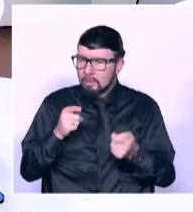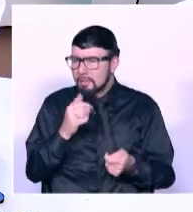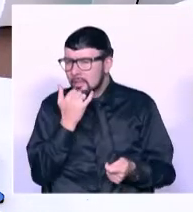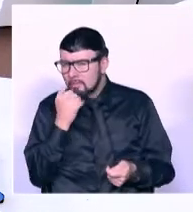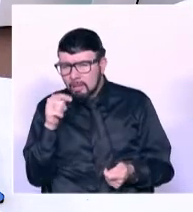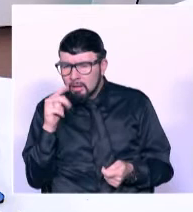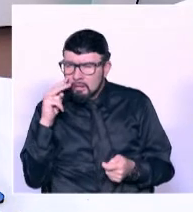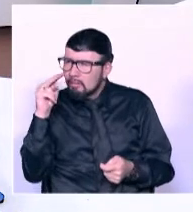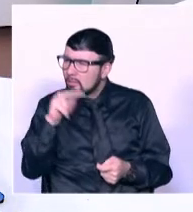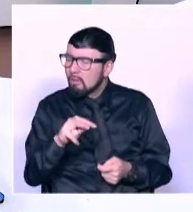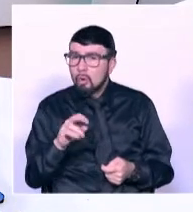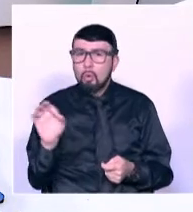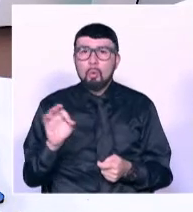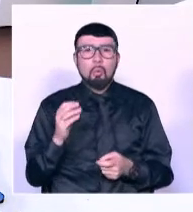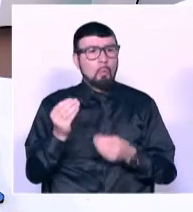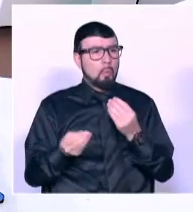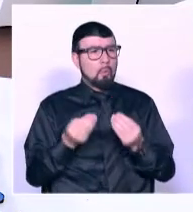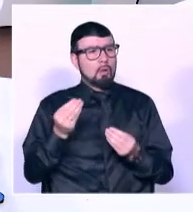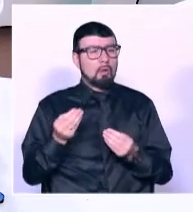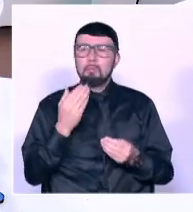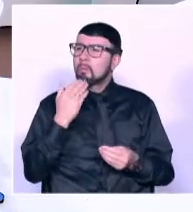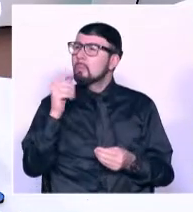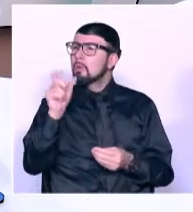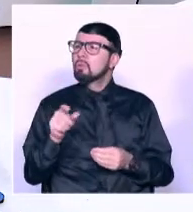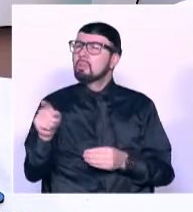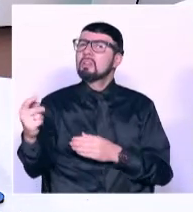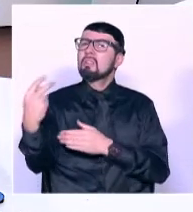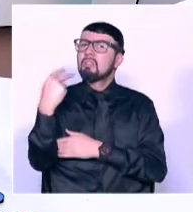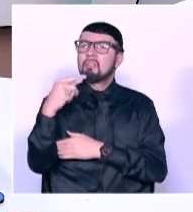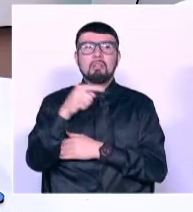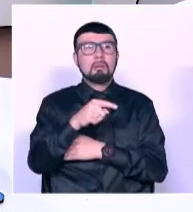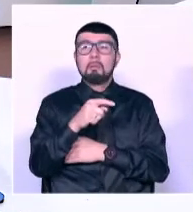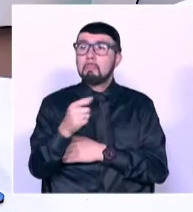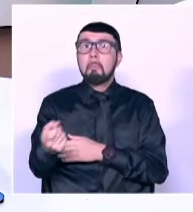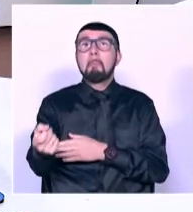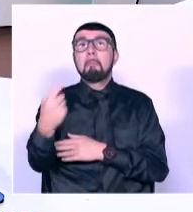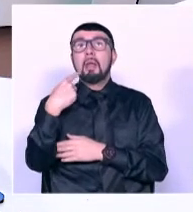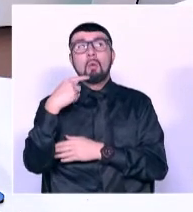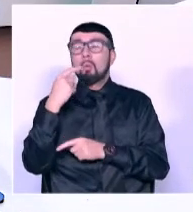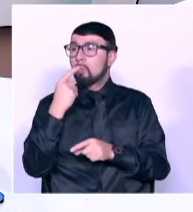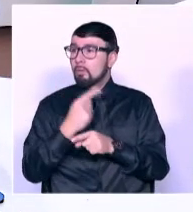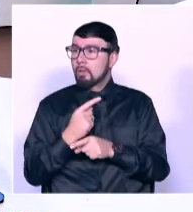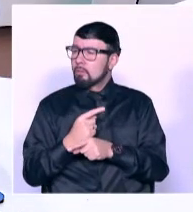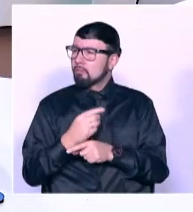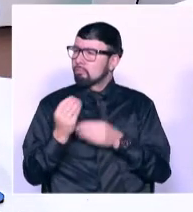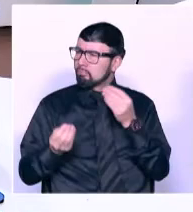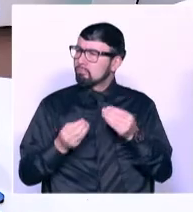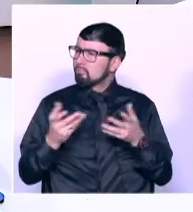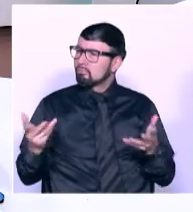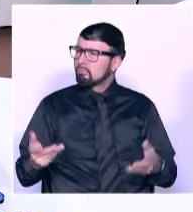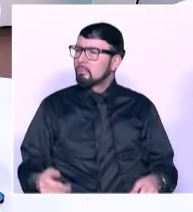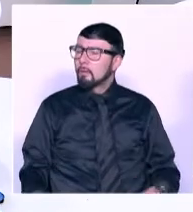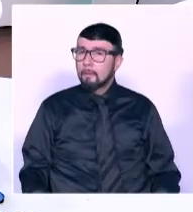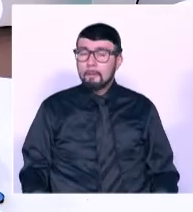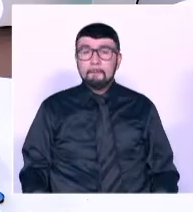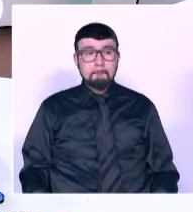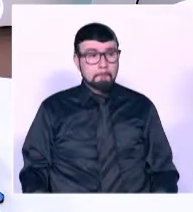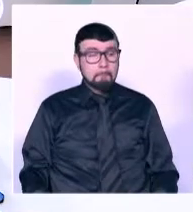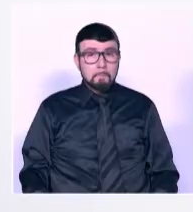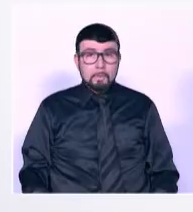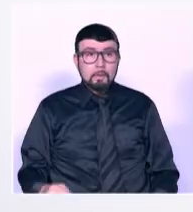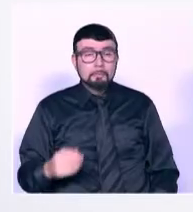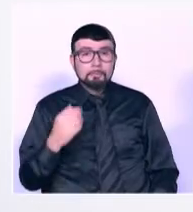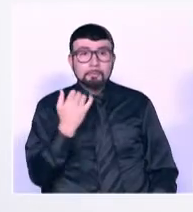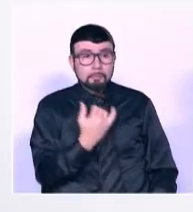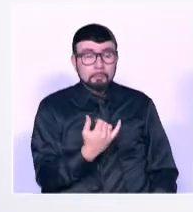pasando o qué debe hacer una persona que nos está viendo en este momento y nos pregunta sobre este tipo de circunstancias. Sí, cuando nosotros realizamos